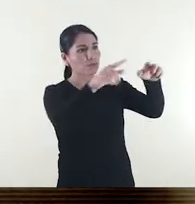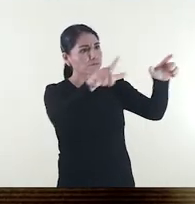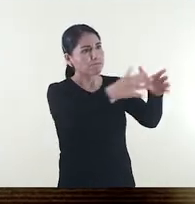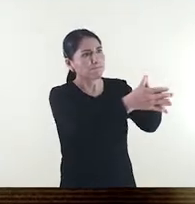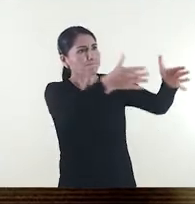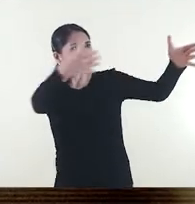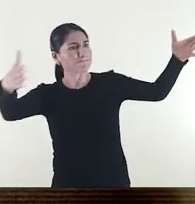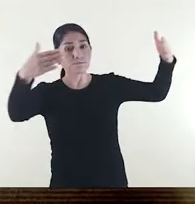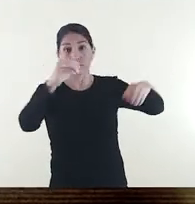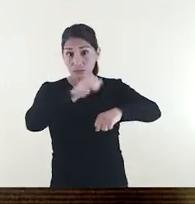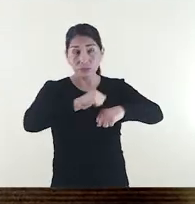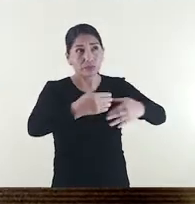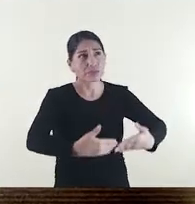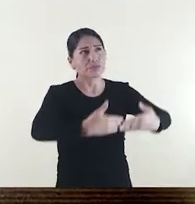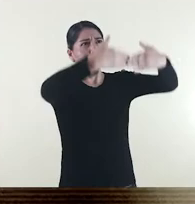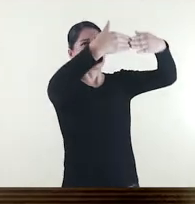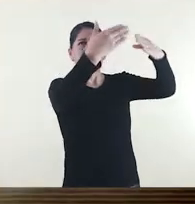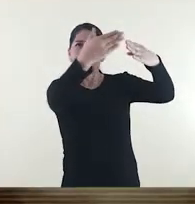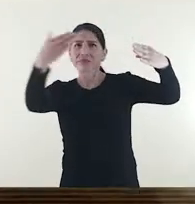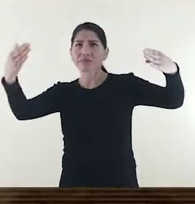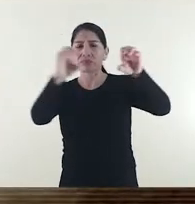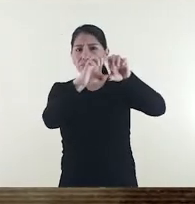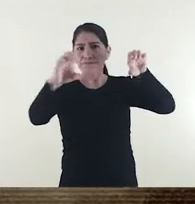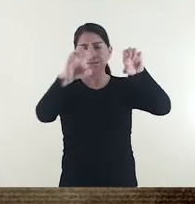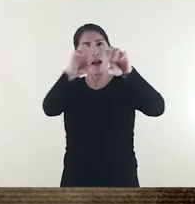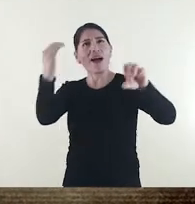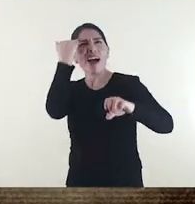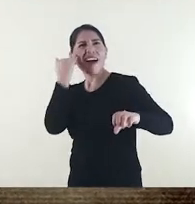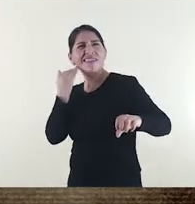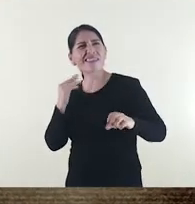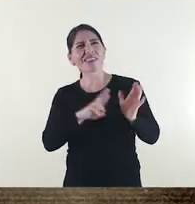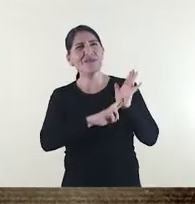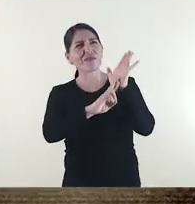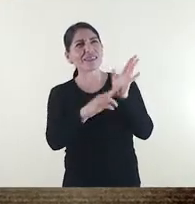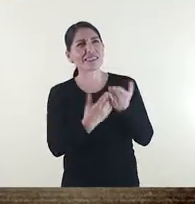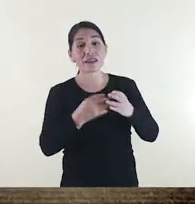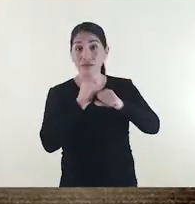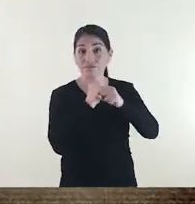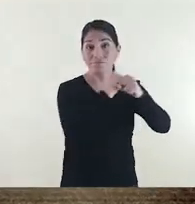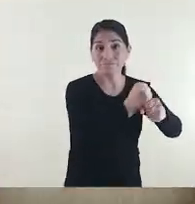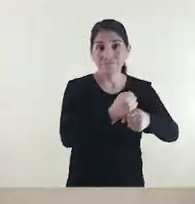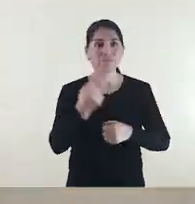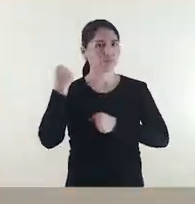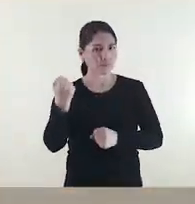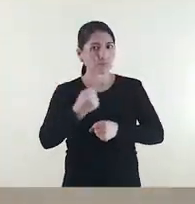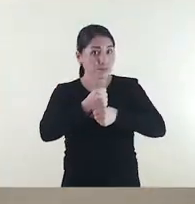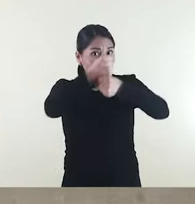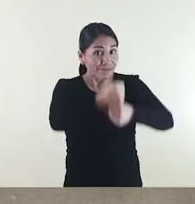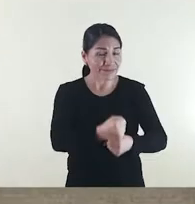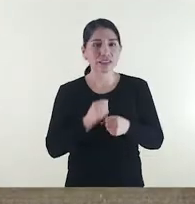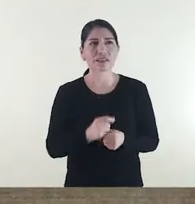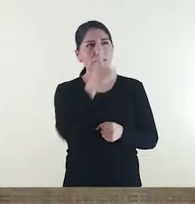Grande es su volumetría y seguro en sus líneas clásicas es la imagen de un banco que quería transmitir seguridad, solidez y